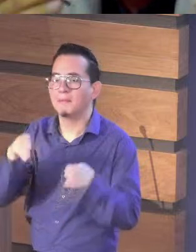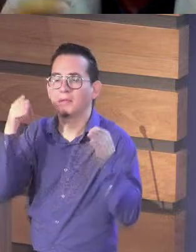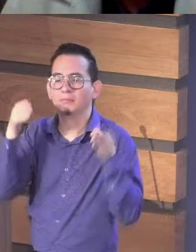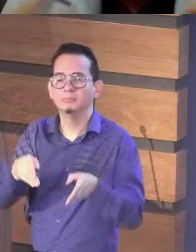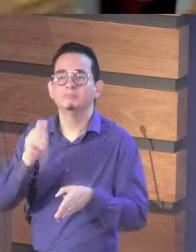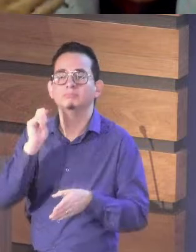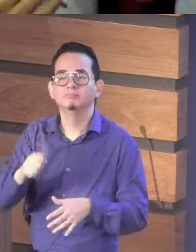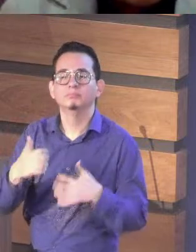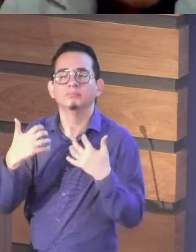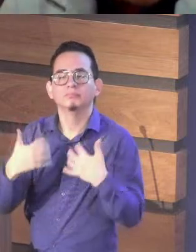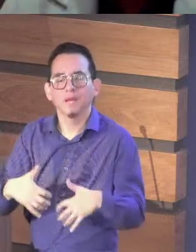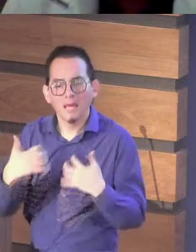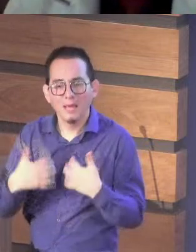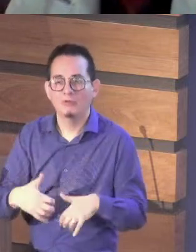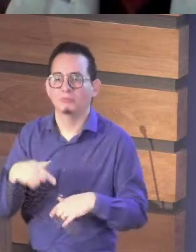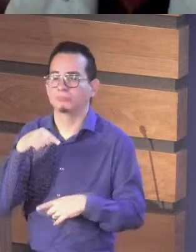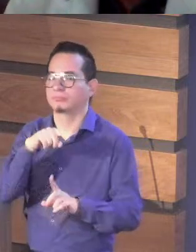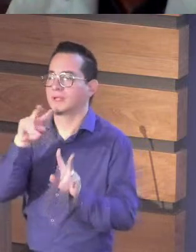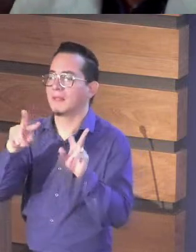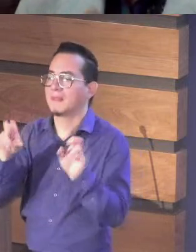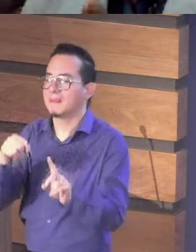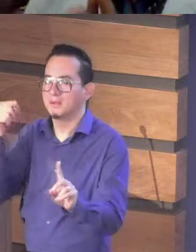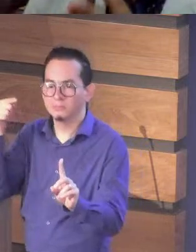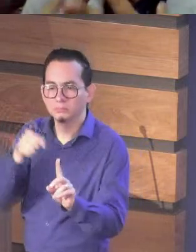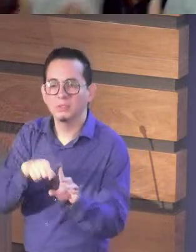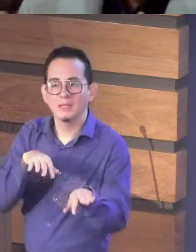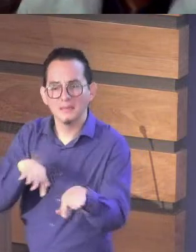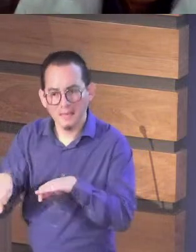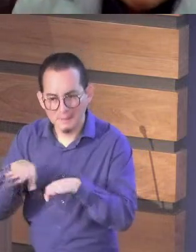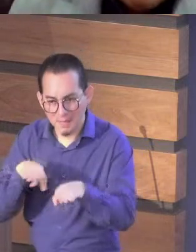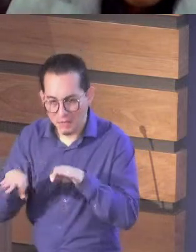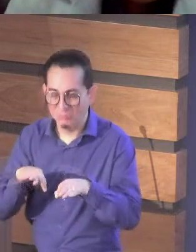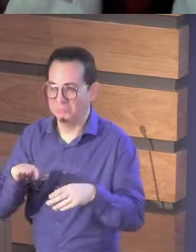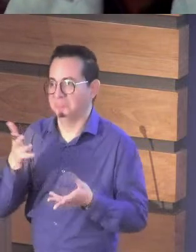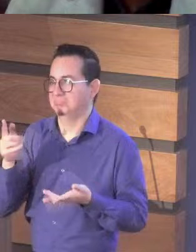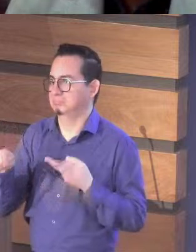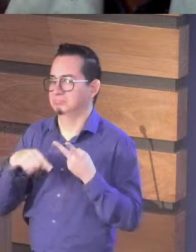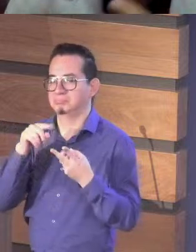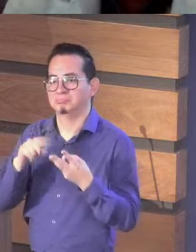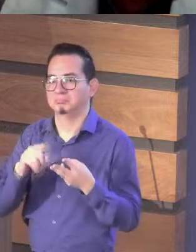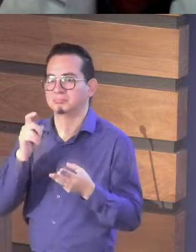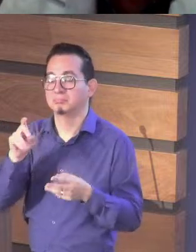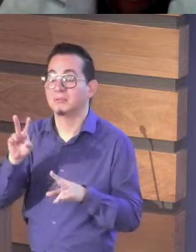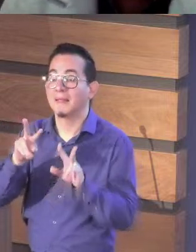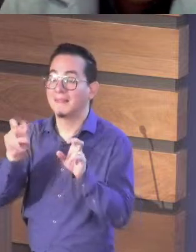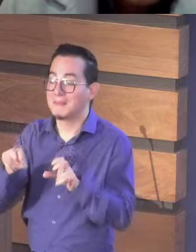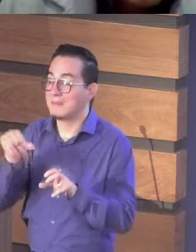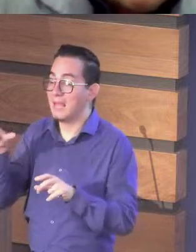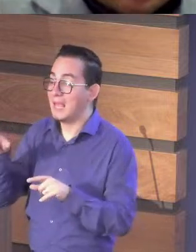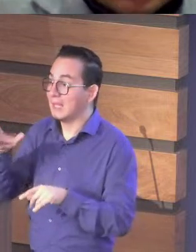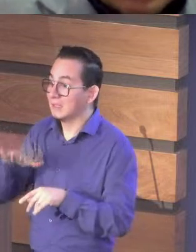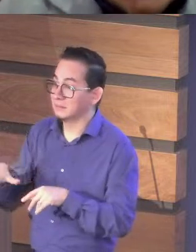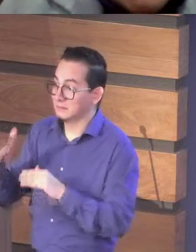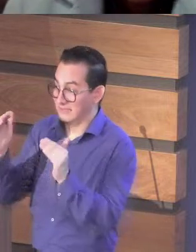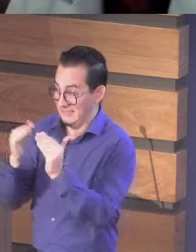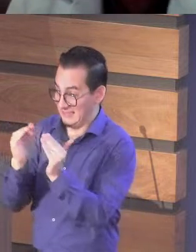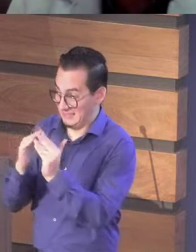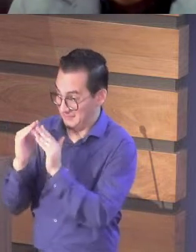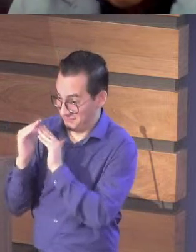están destinadas al trabajo como tal. Porque en áreas residenciales, por ejemplo, en decir en casas, no debería pasar de